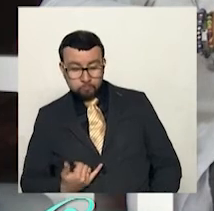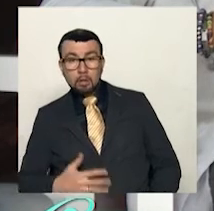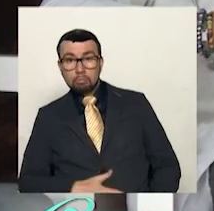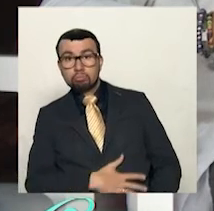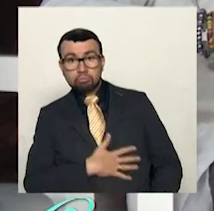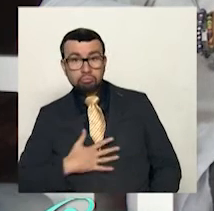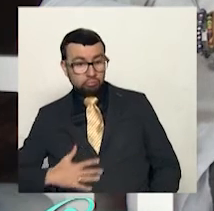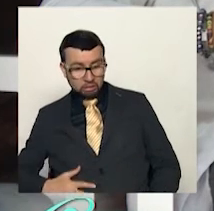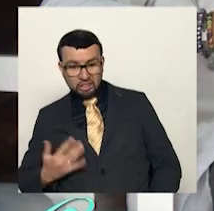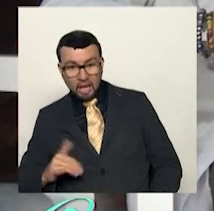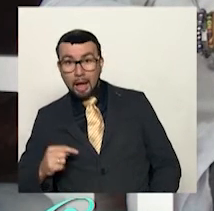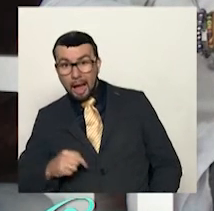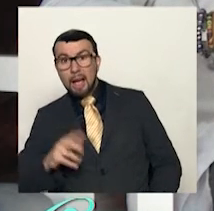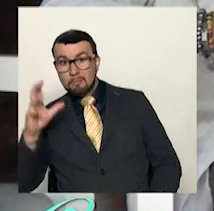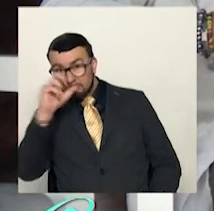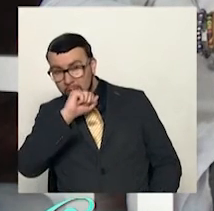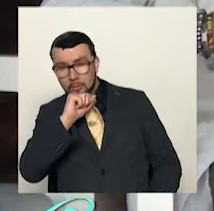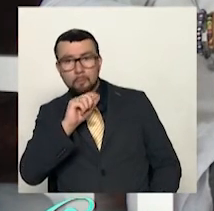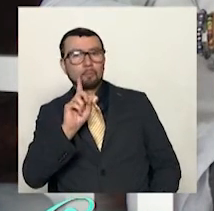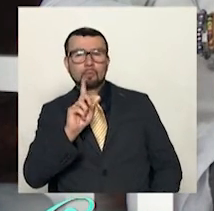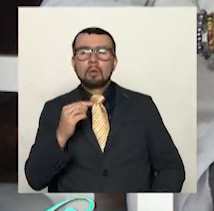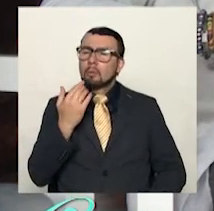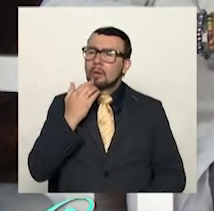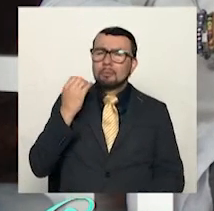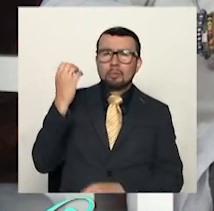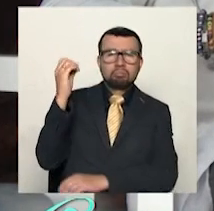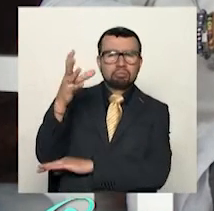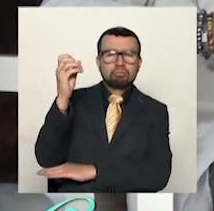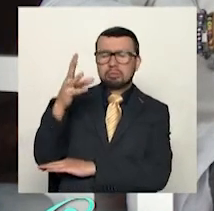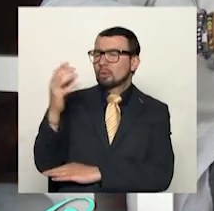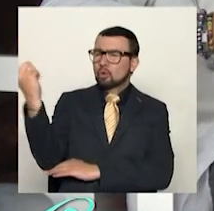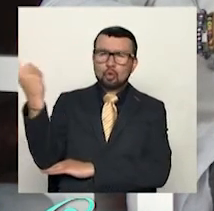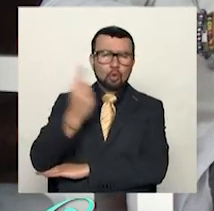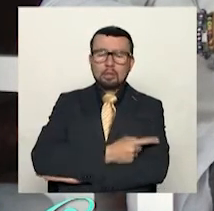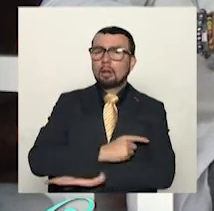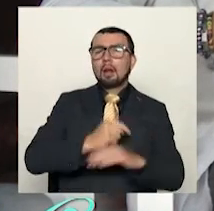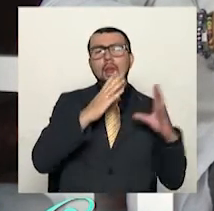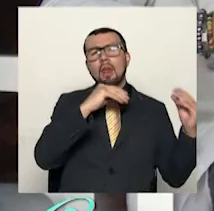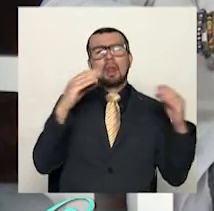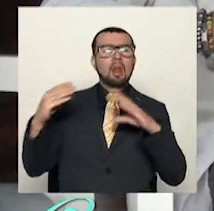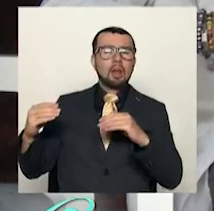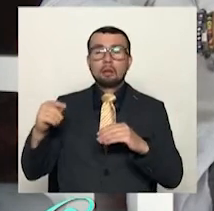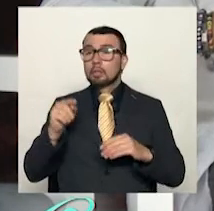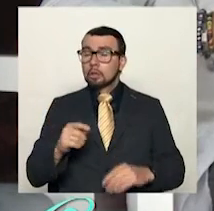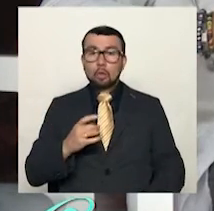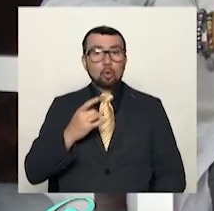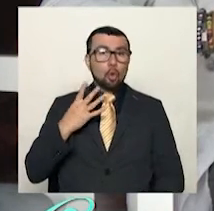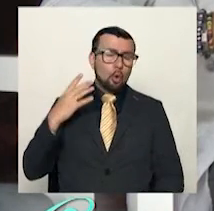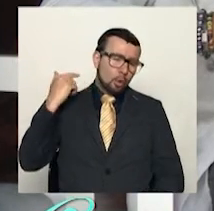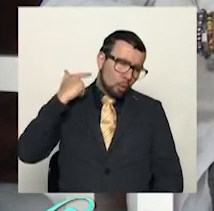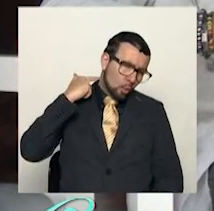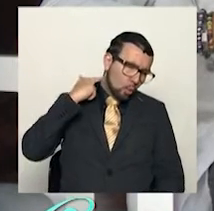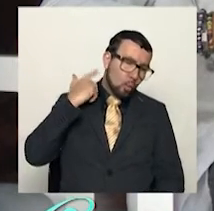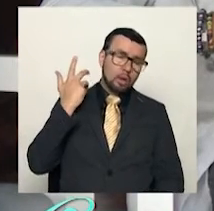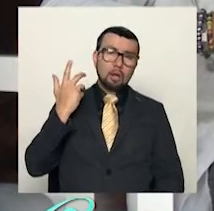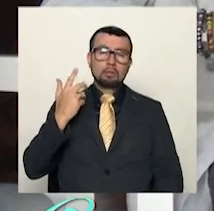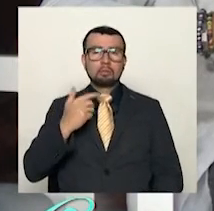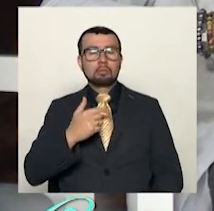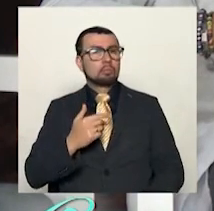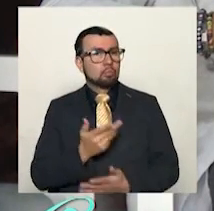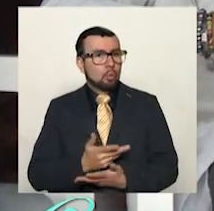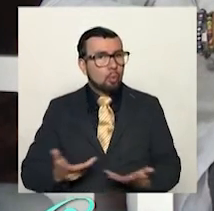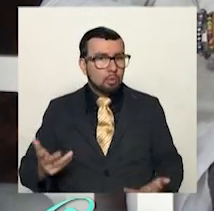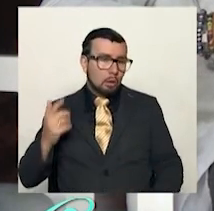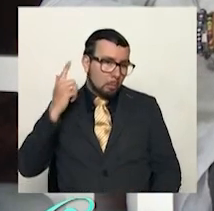abdominal. Estuvimos en un seminario todo un día hablando sobre dolor de nuca, y nunca hablamos de la